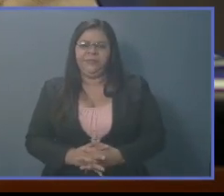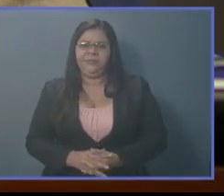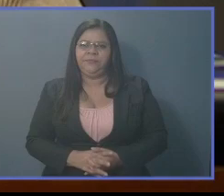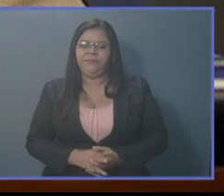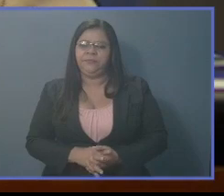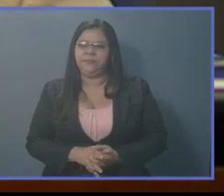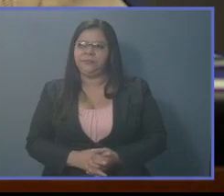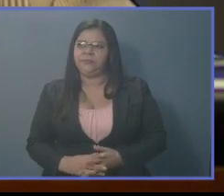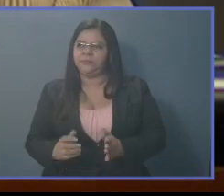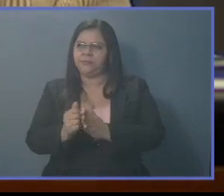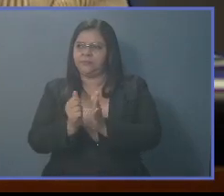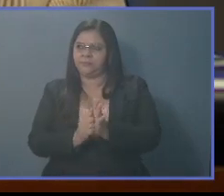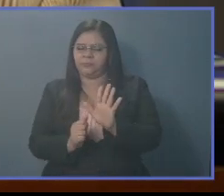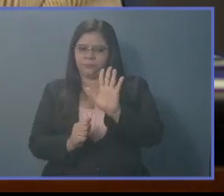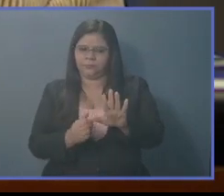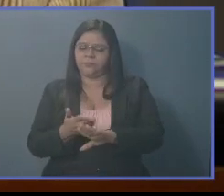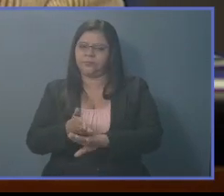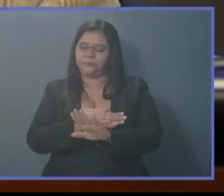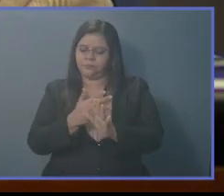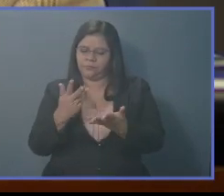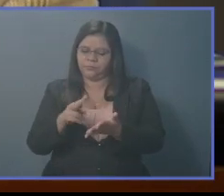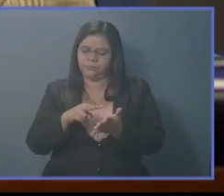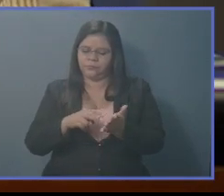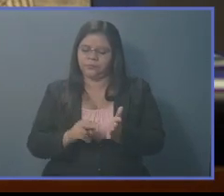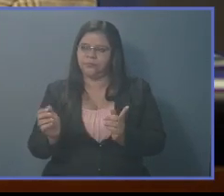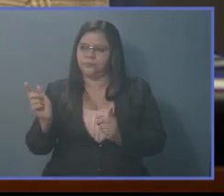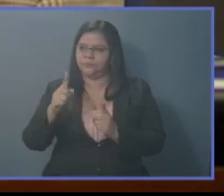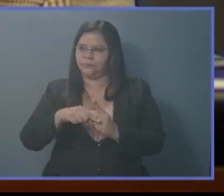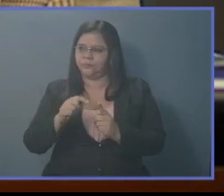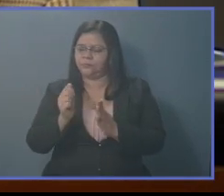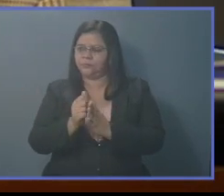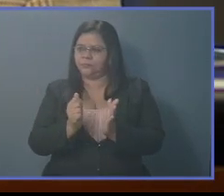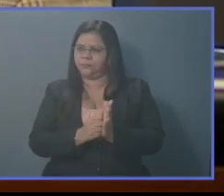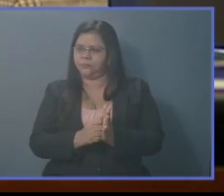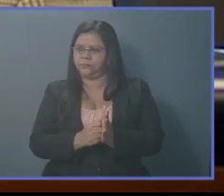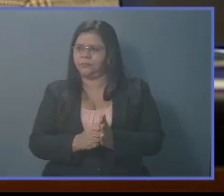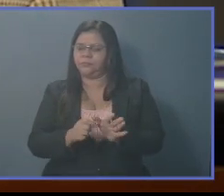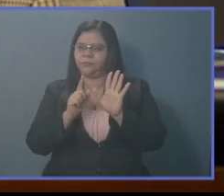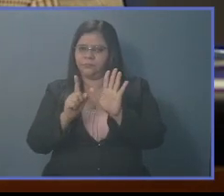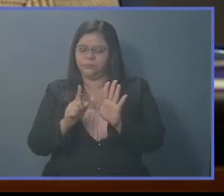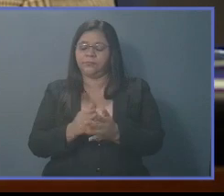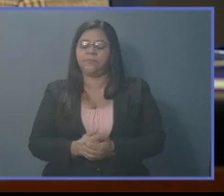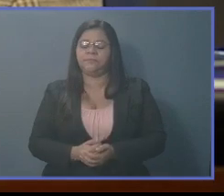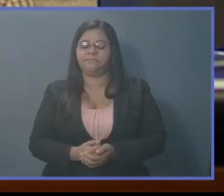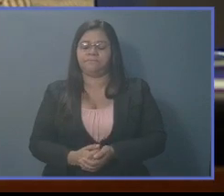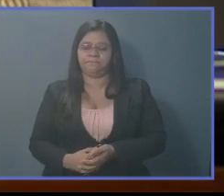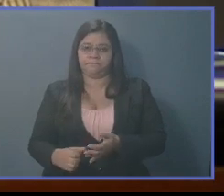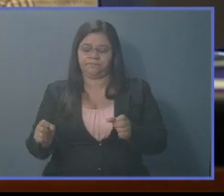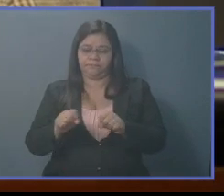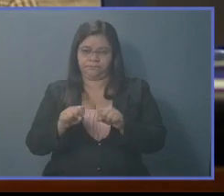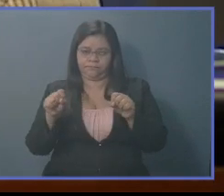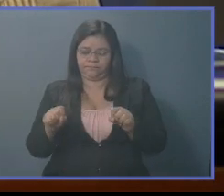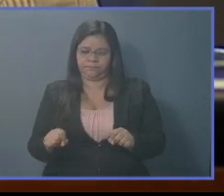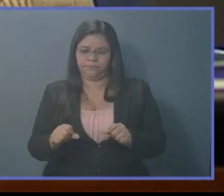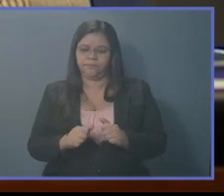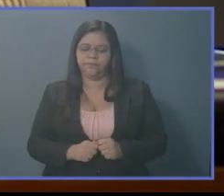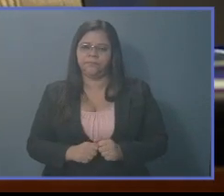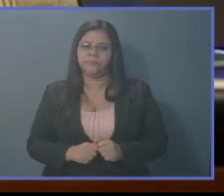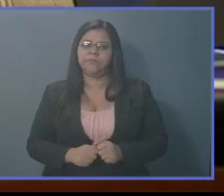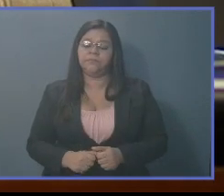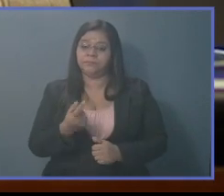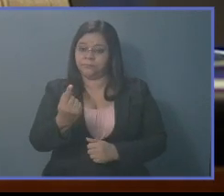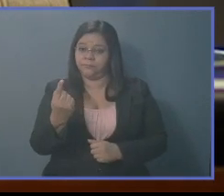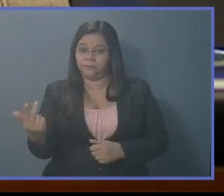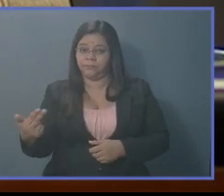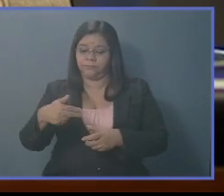El artículo 5 ya lo había leído, paso al artículo número 6. Artículo 6, colaboración del sistema. Artículo 6. Los integrantes